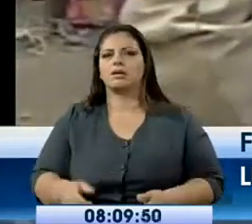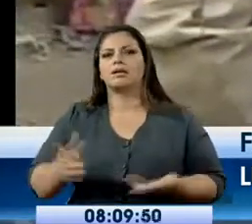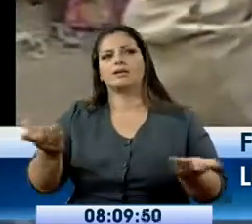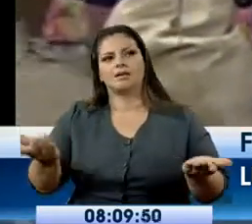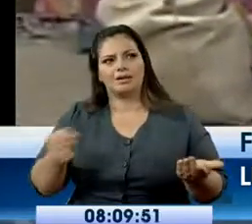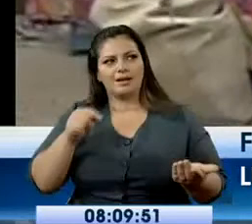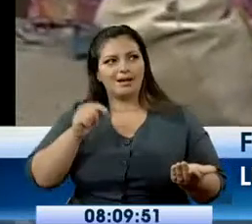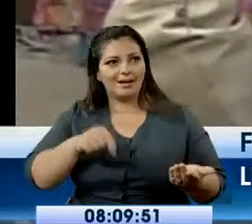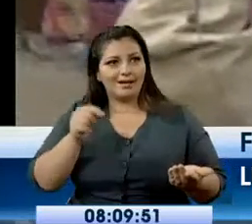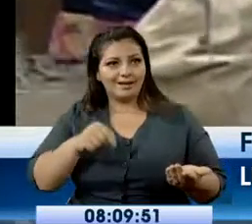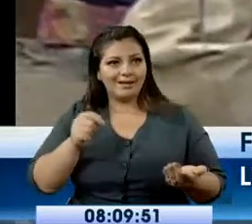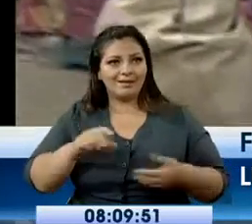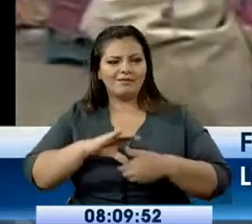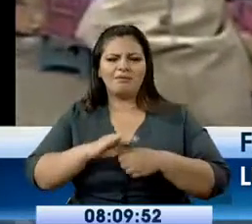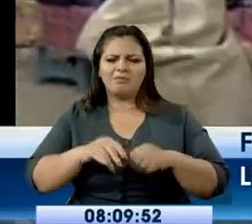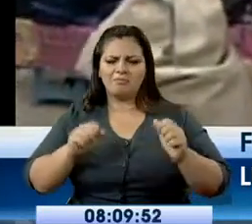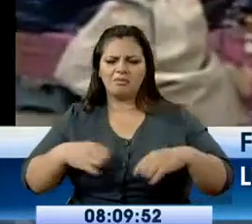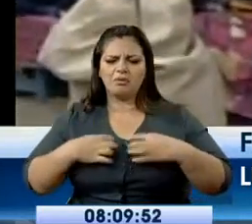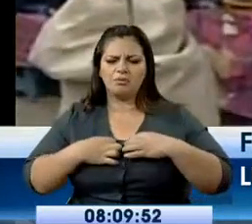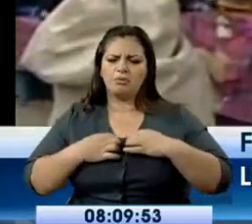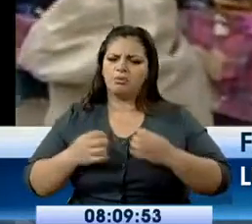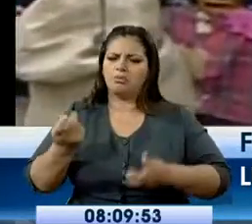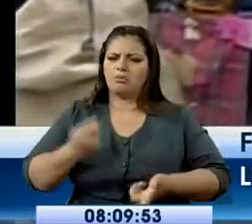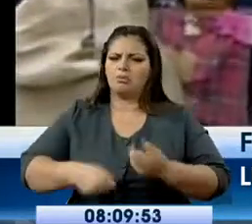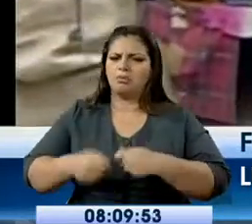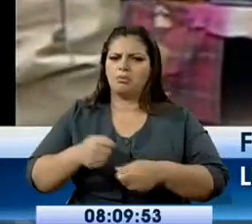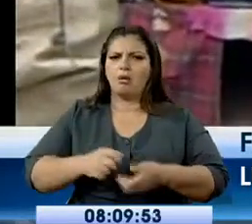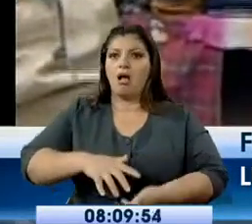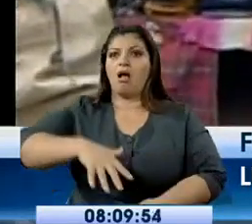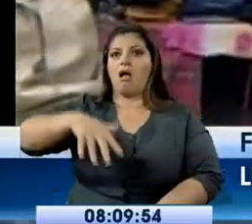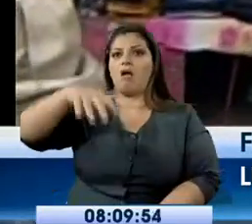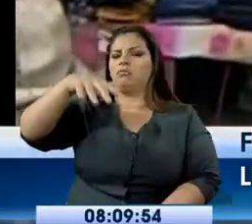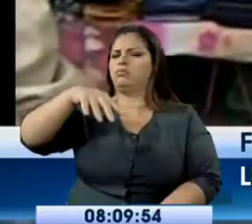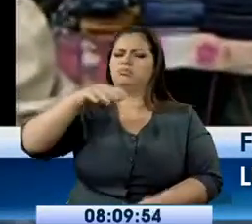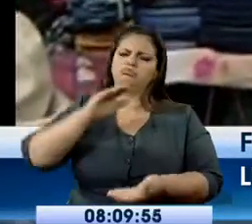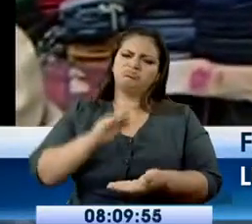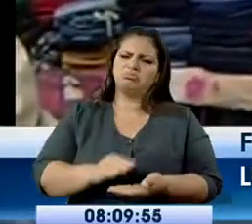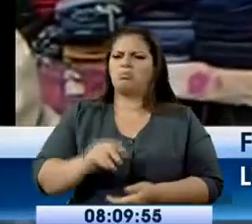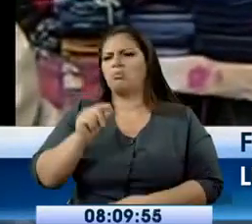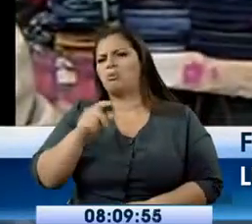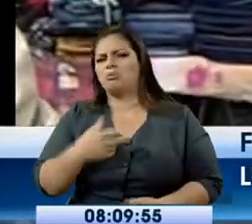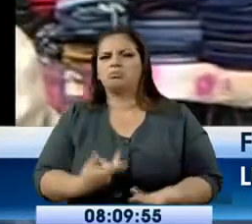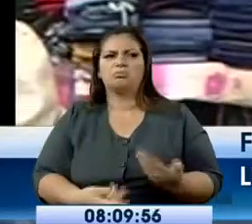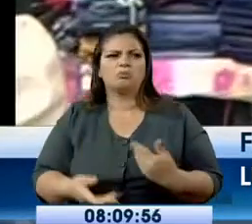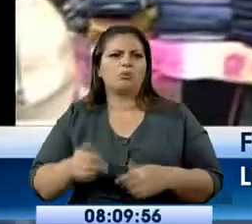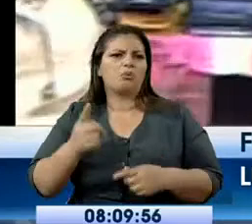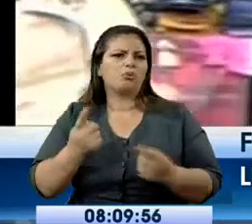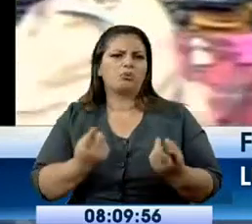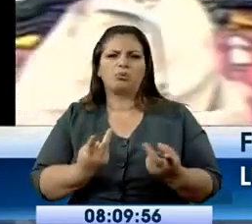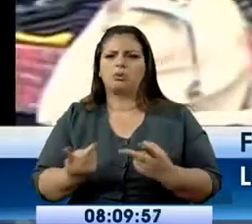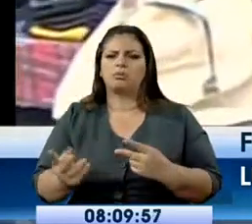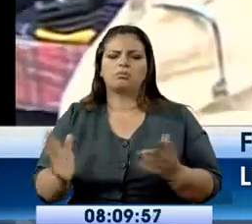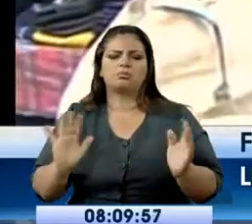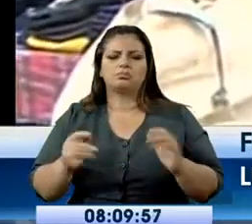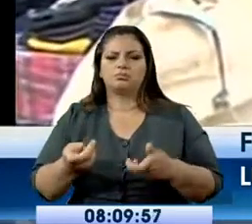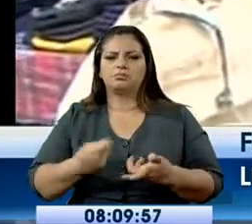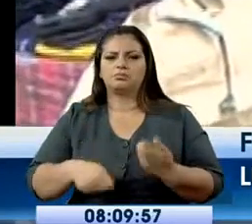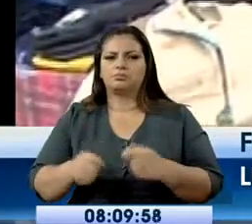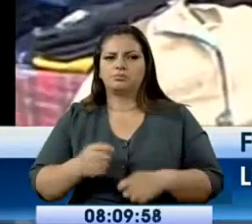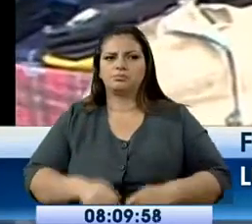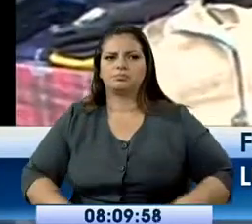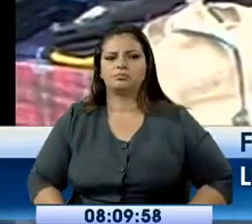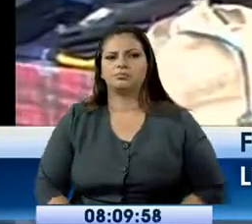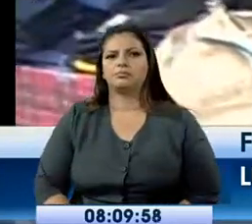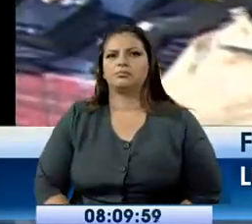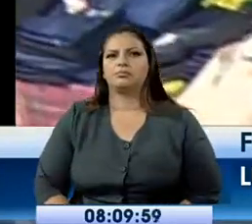sea, es al por menor. Venden, no son mayoristas, no venden más de 5 o 6